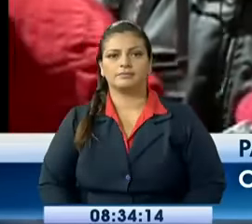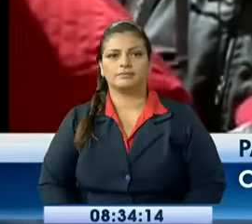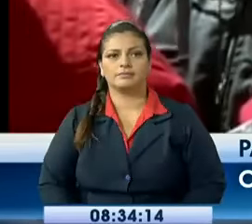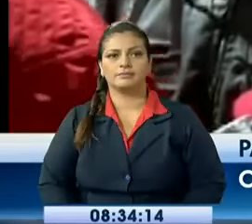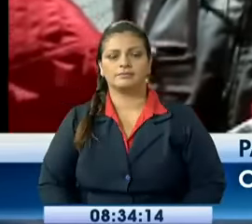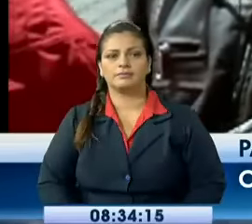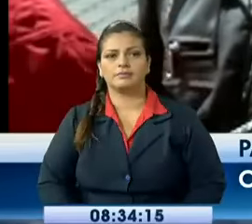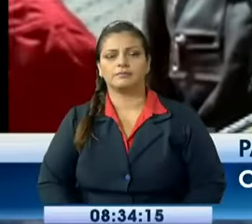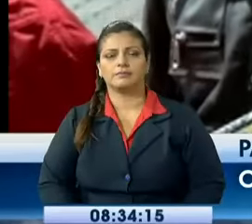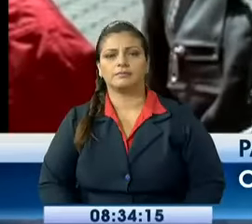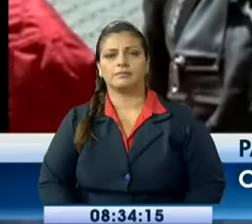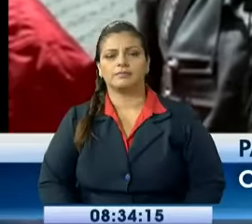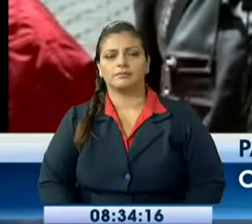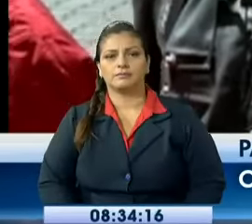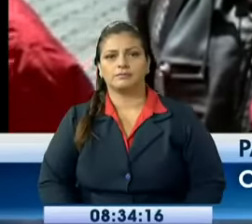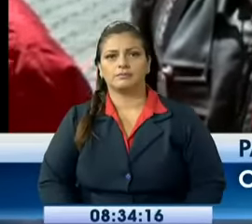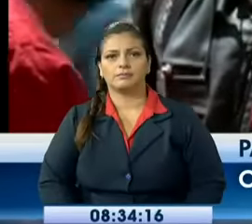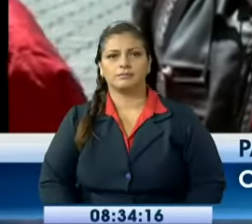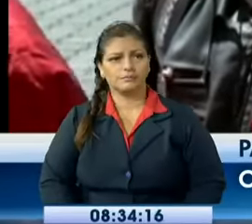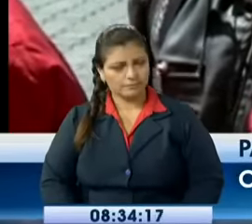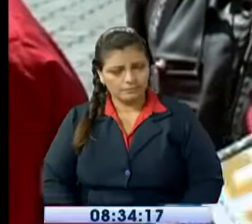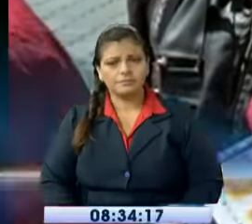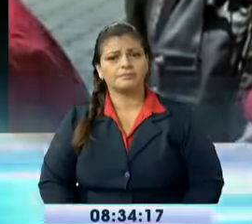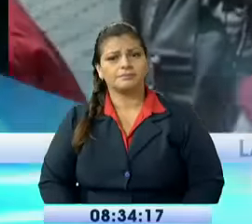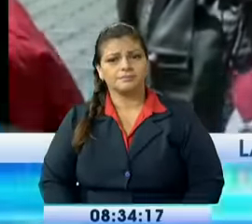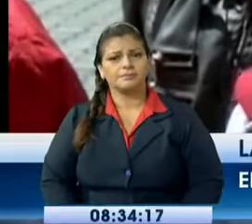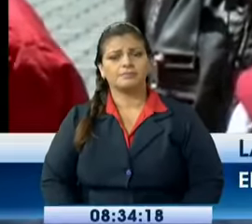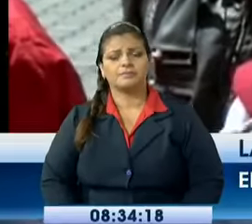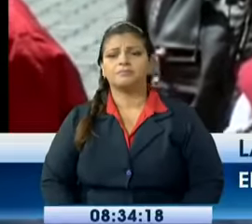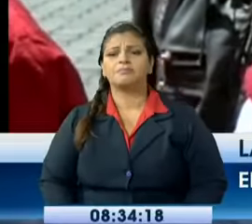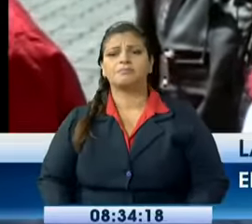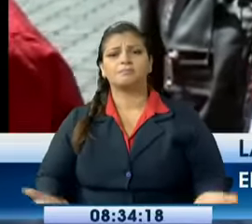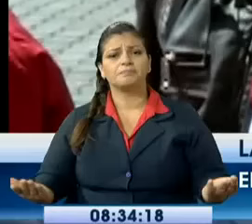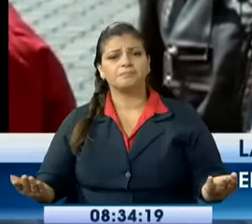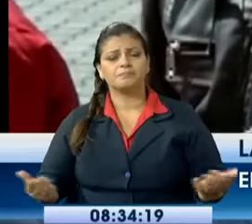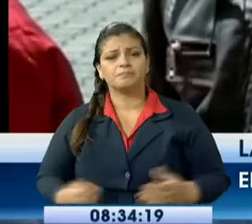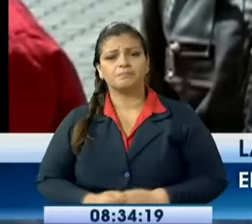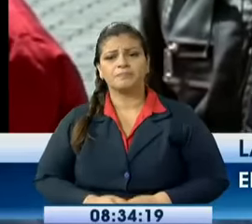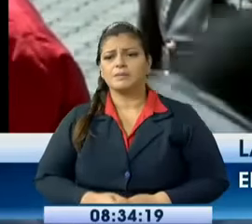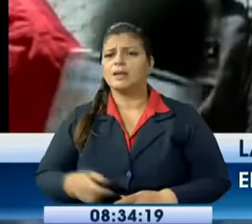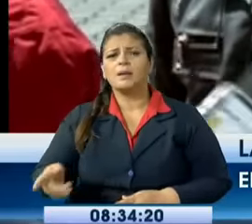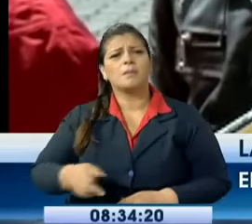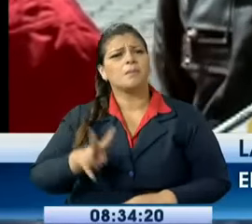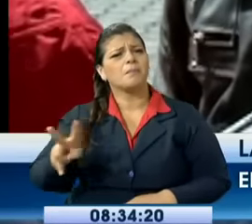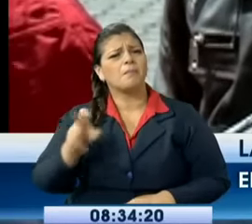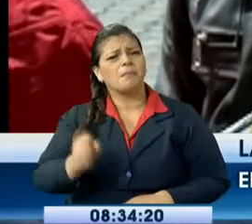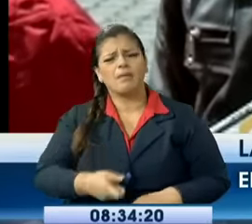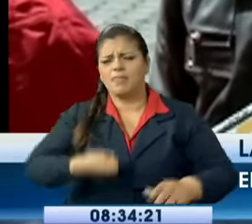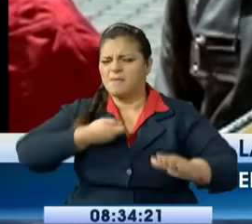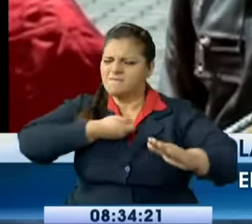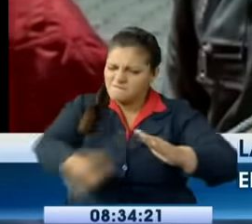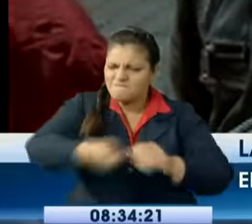Estaba sacando el vehículo del garaje y se estaba dando como 21 puñaladas.